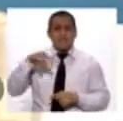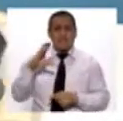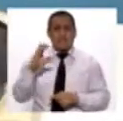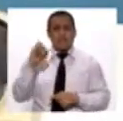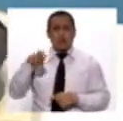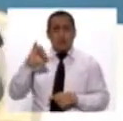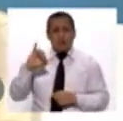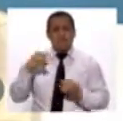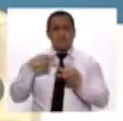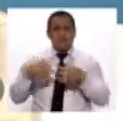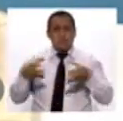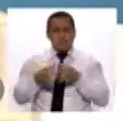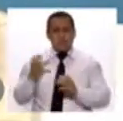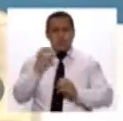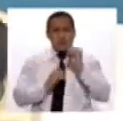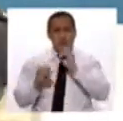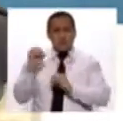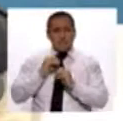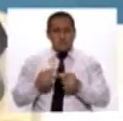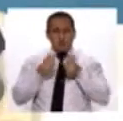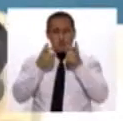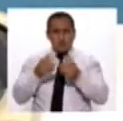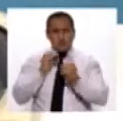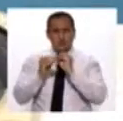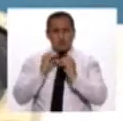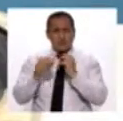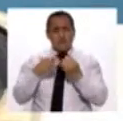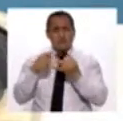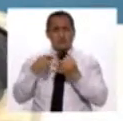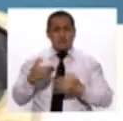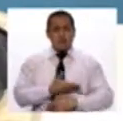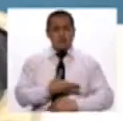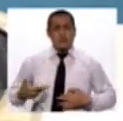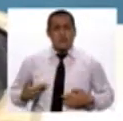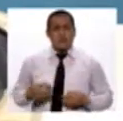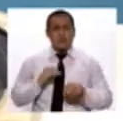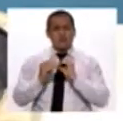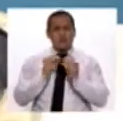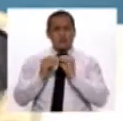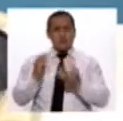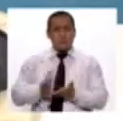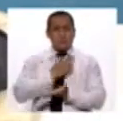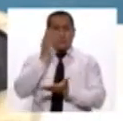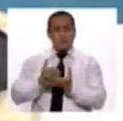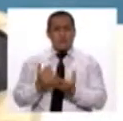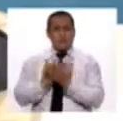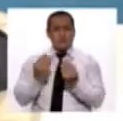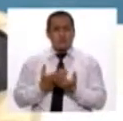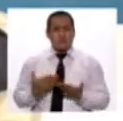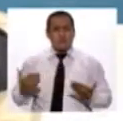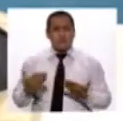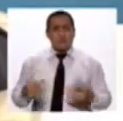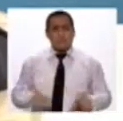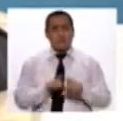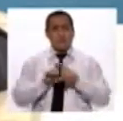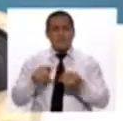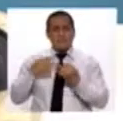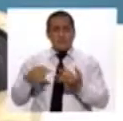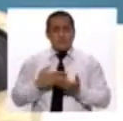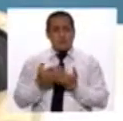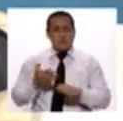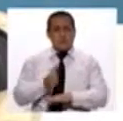INDECOPI, a los organismos reguladores, a una serie de entidades del Estado que resuelven problemas que afectan directamente a los particulares. Y entre las